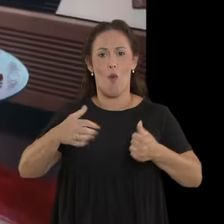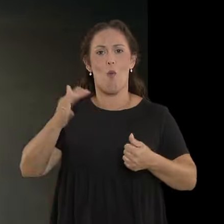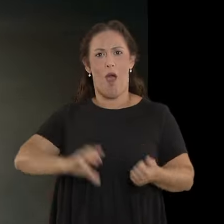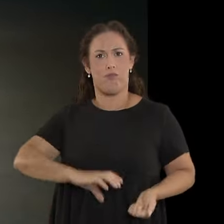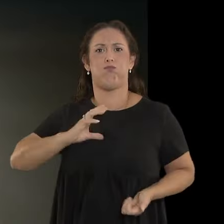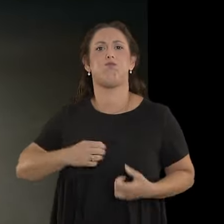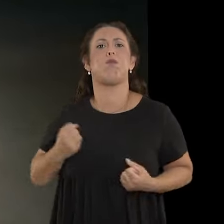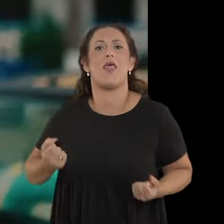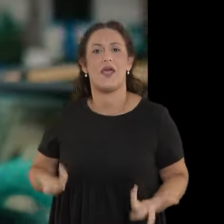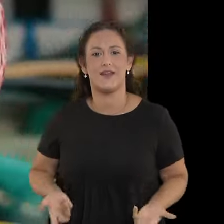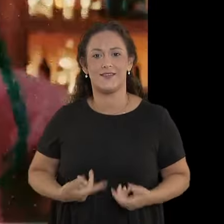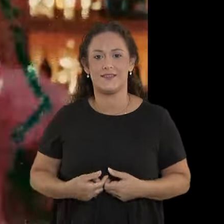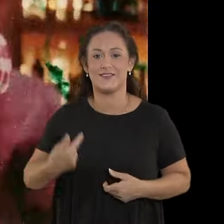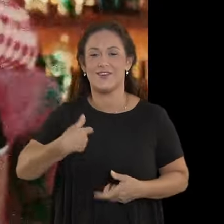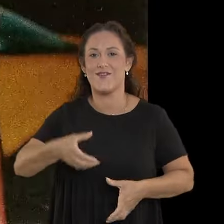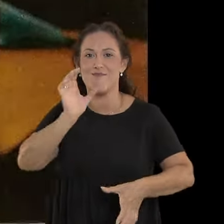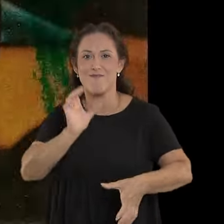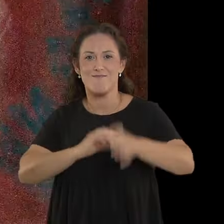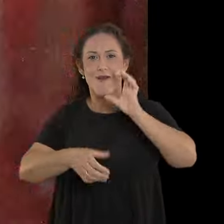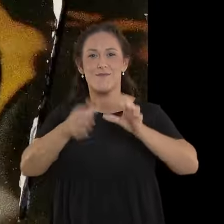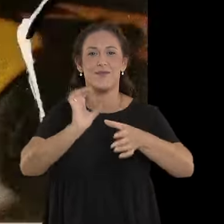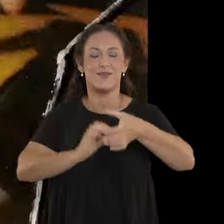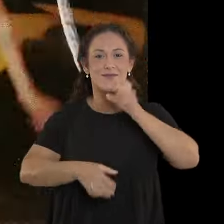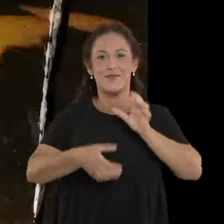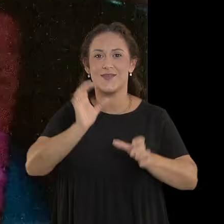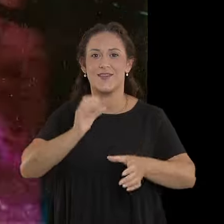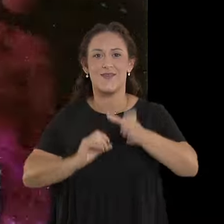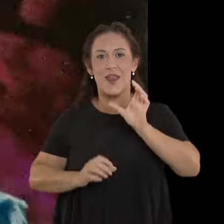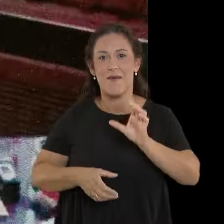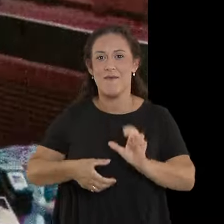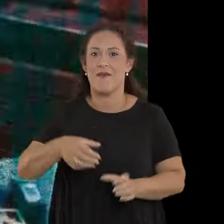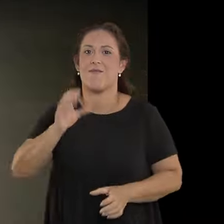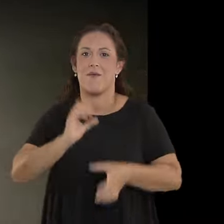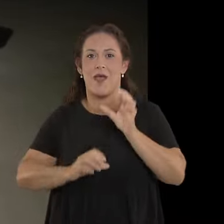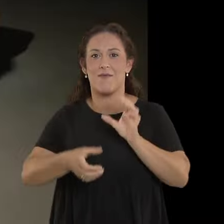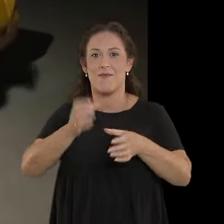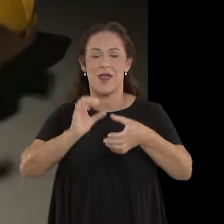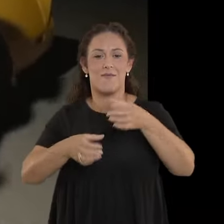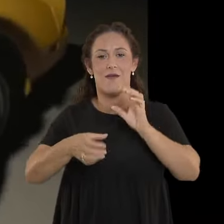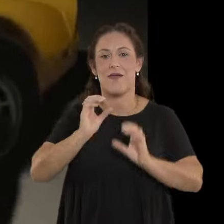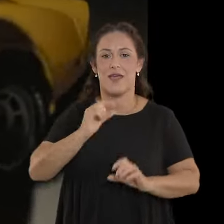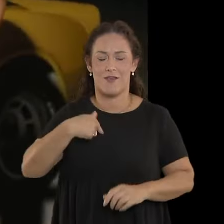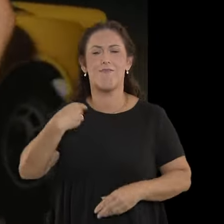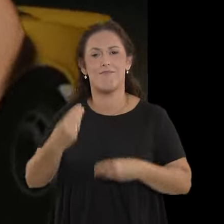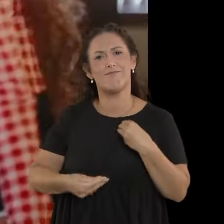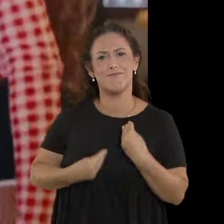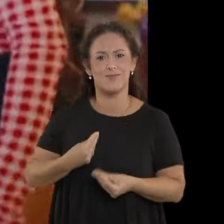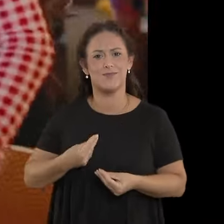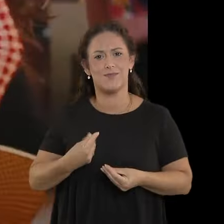empoderamiento. Voy a tomar, tomar, tomar, tomar, tomar. Voy a beber, beber, beber,